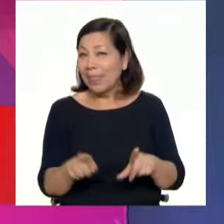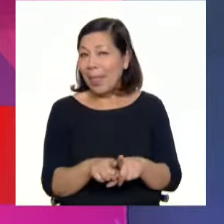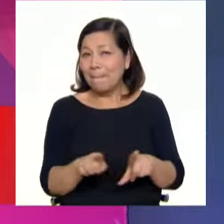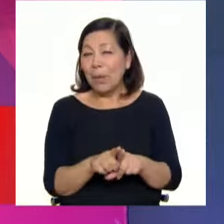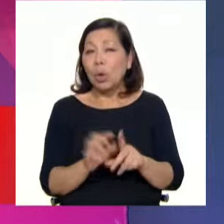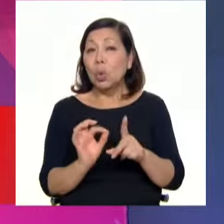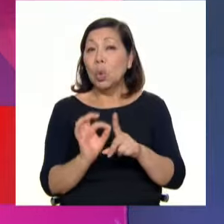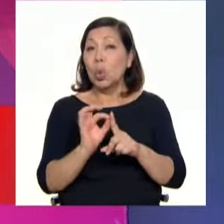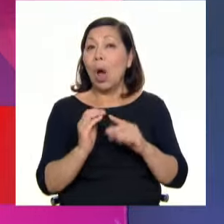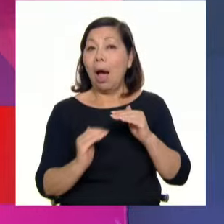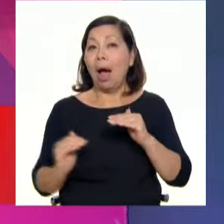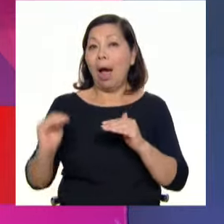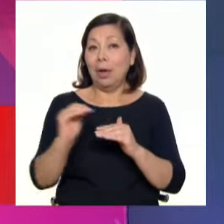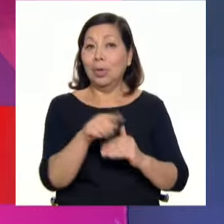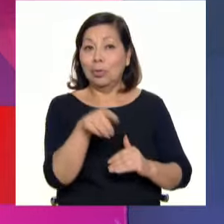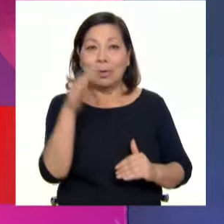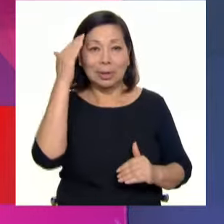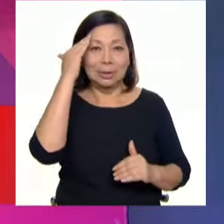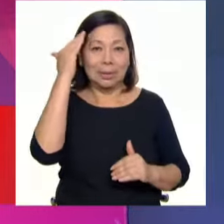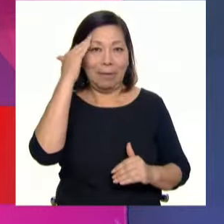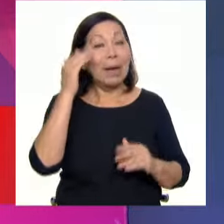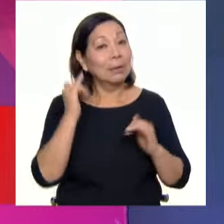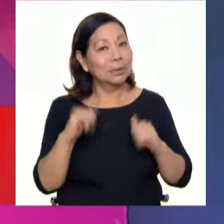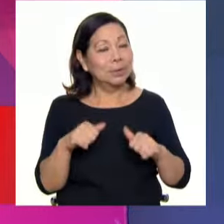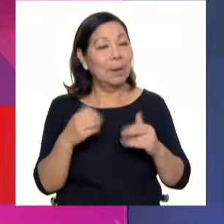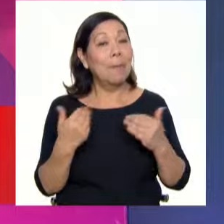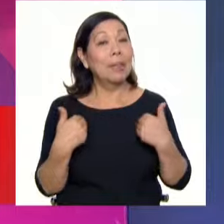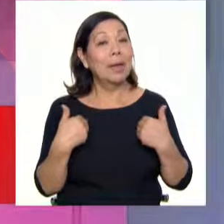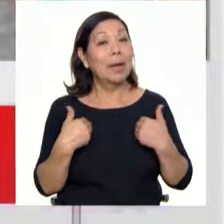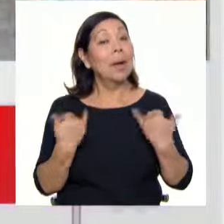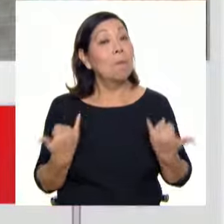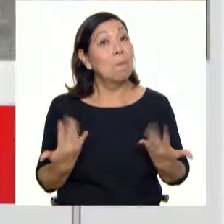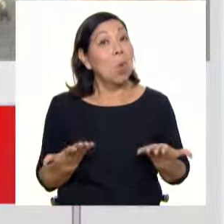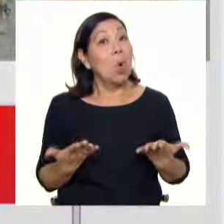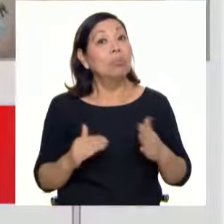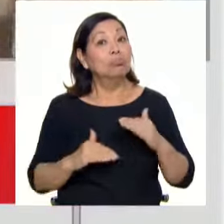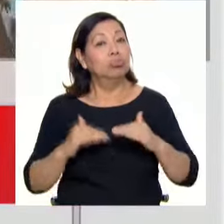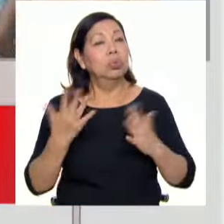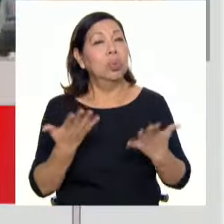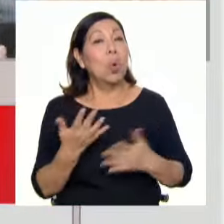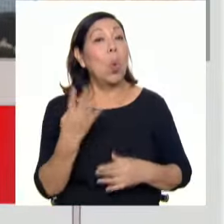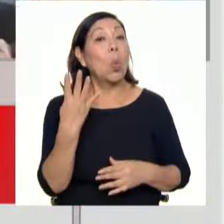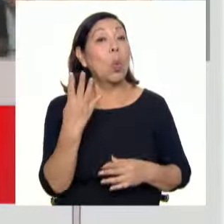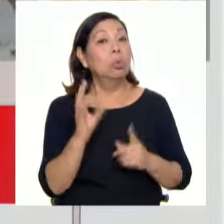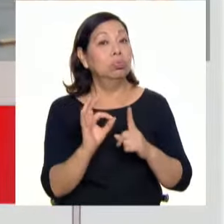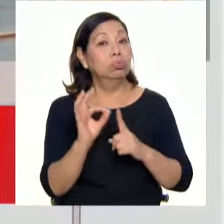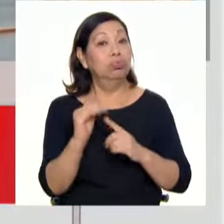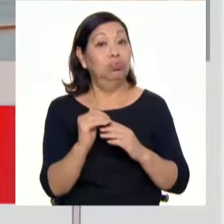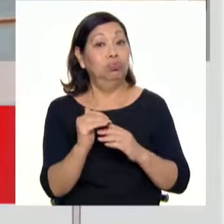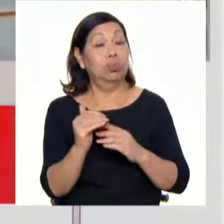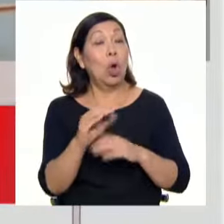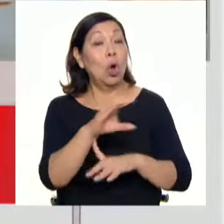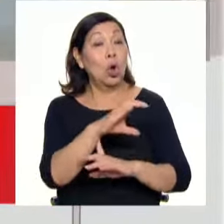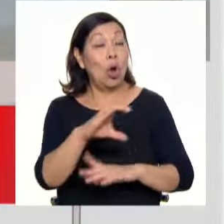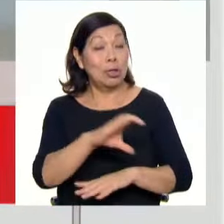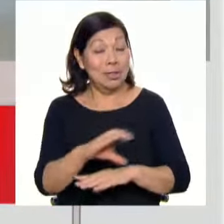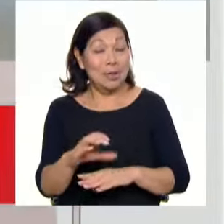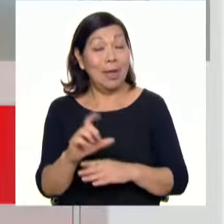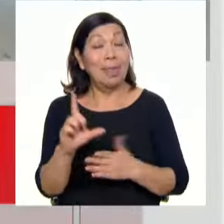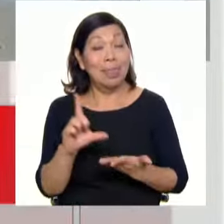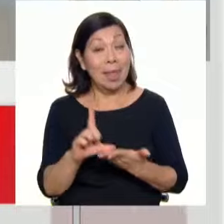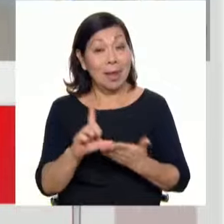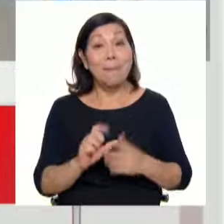con temperaturas altas. Así que las altas temperaturas van a mantenerse. Tenemos una anomalía aproximada de 4 grados frente a la costa de Lima, frente a